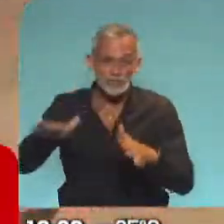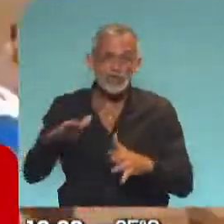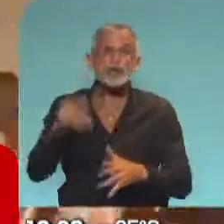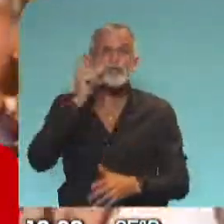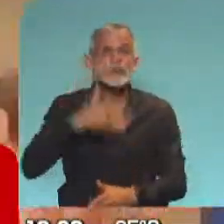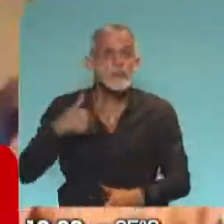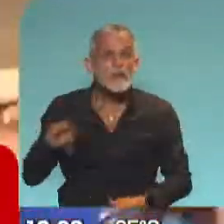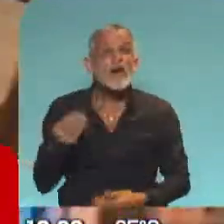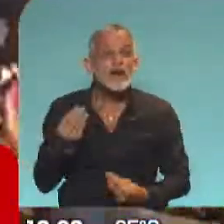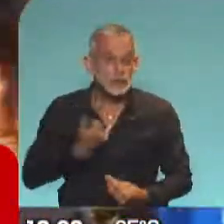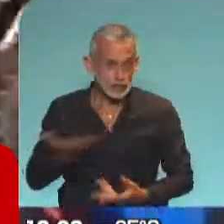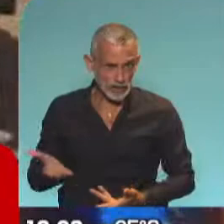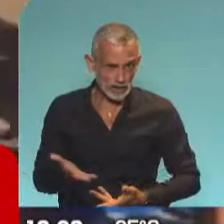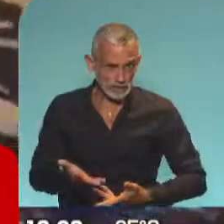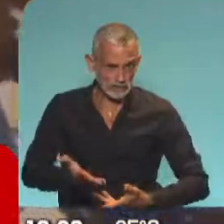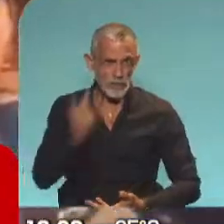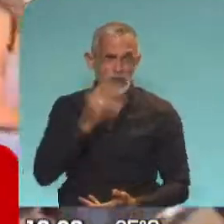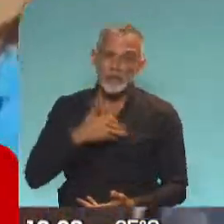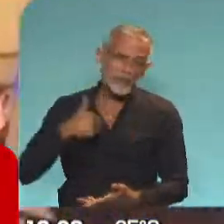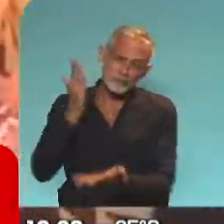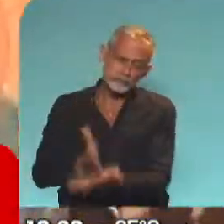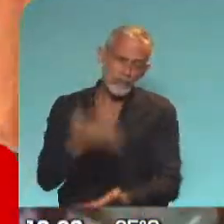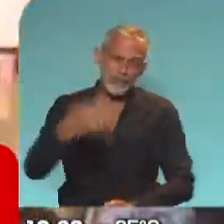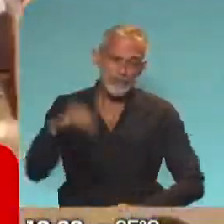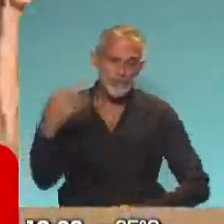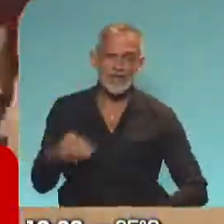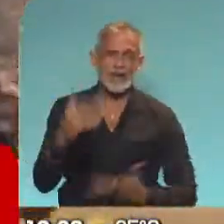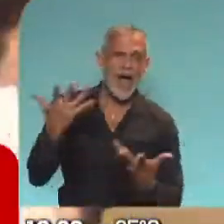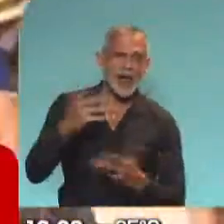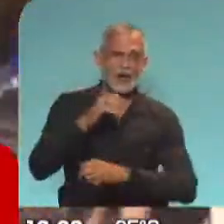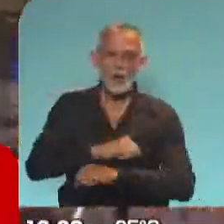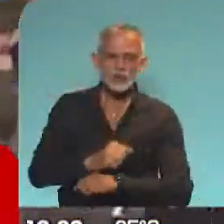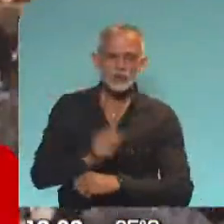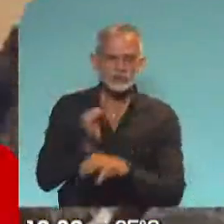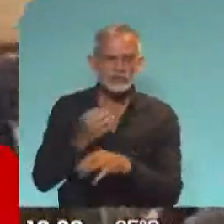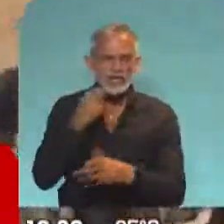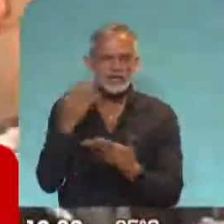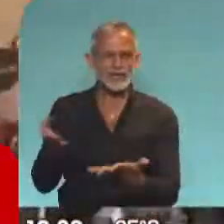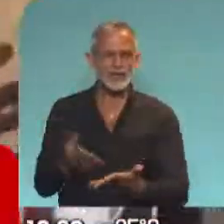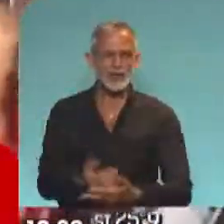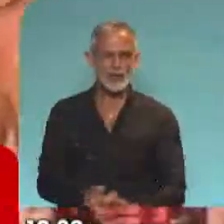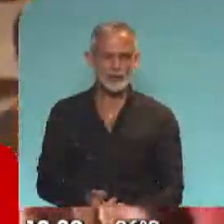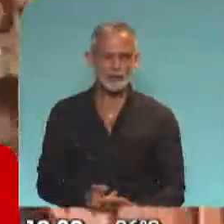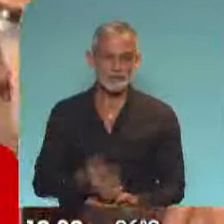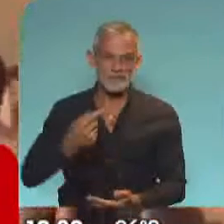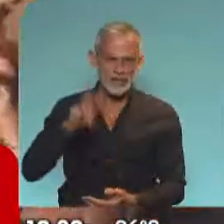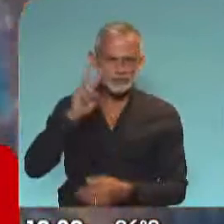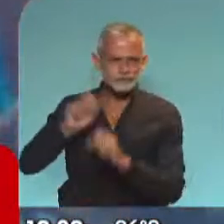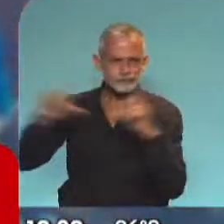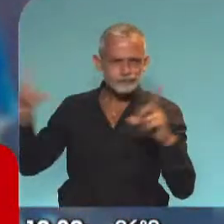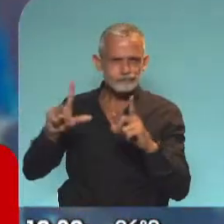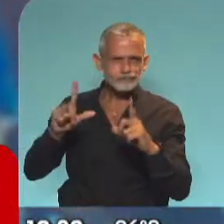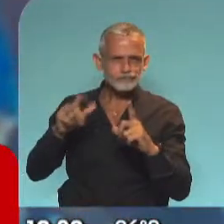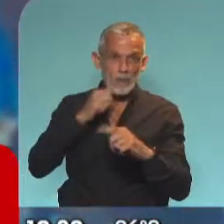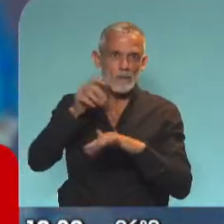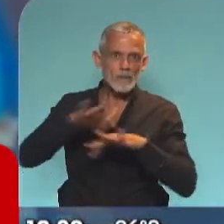y que los padres deben imponer una conducta correcta en este momento. Doctor, viendo estas imágenes y también